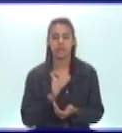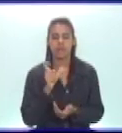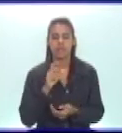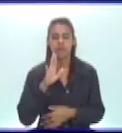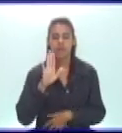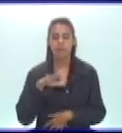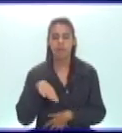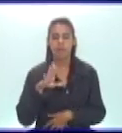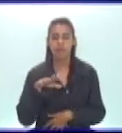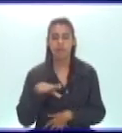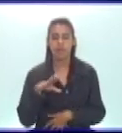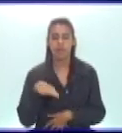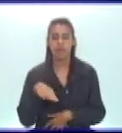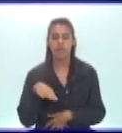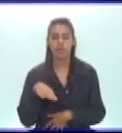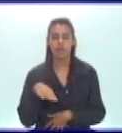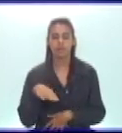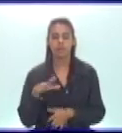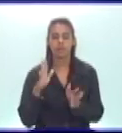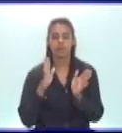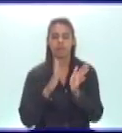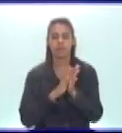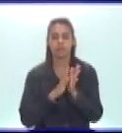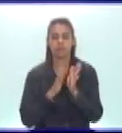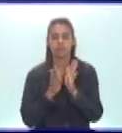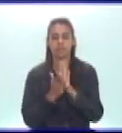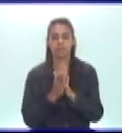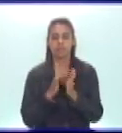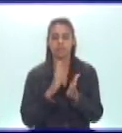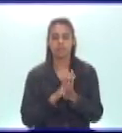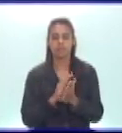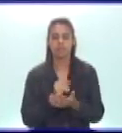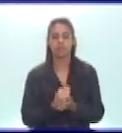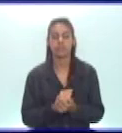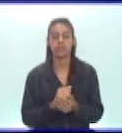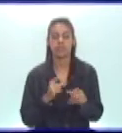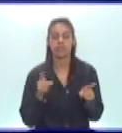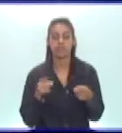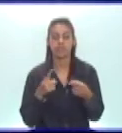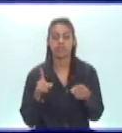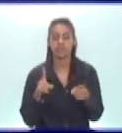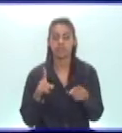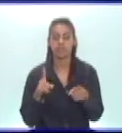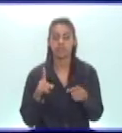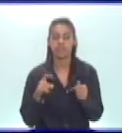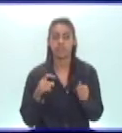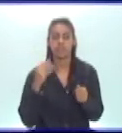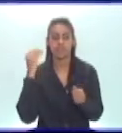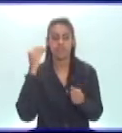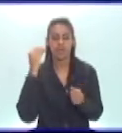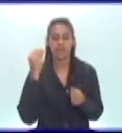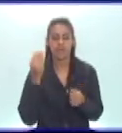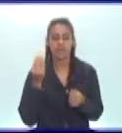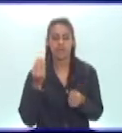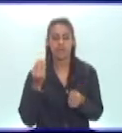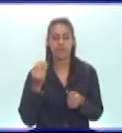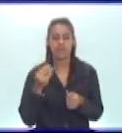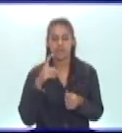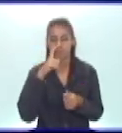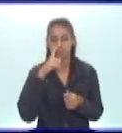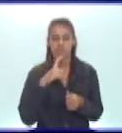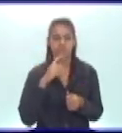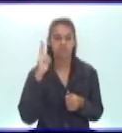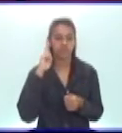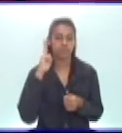pelota y queremos hacérsela con palmada para que el niño note la rítmica, ya que debemos saber que los niños con